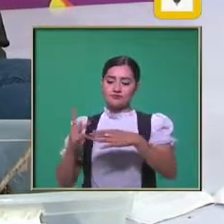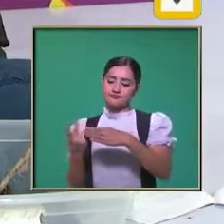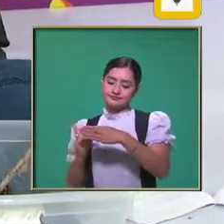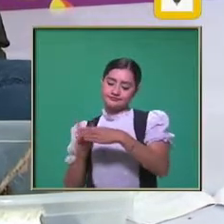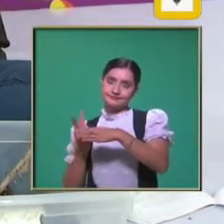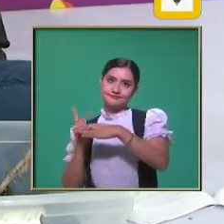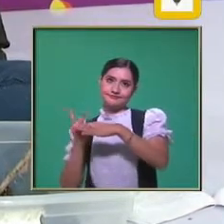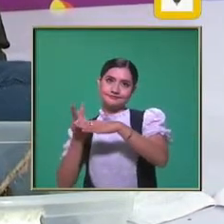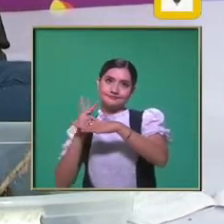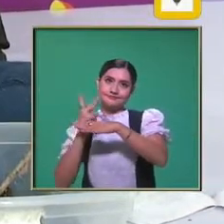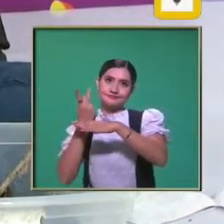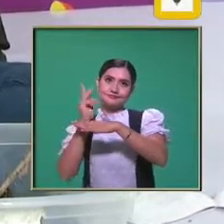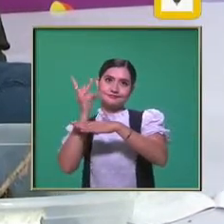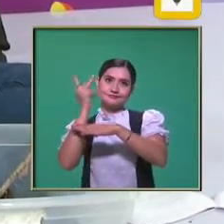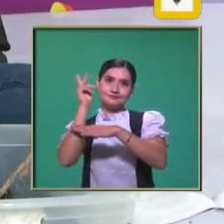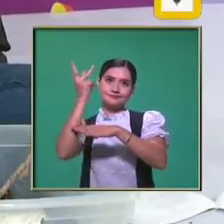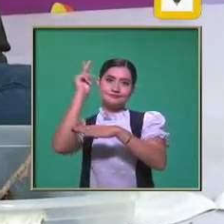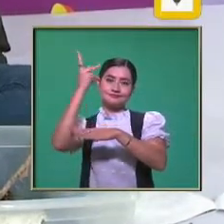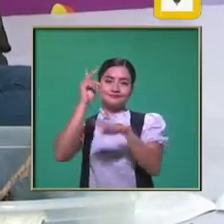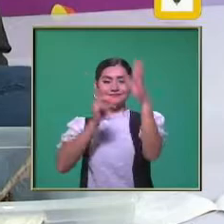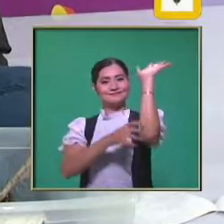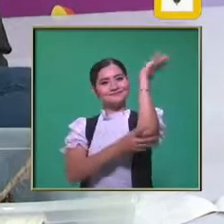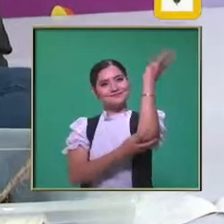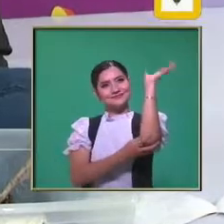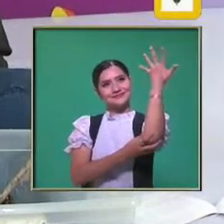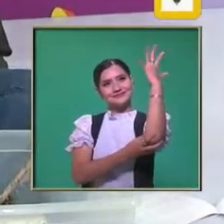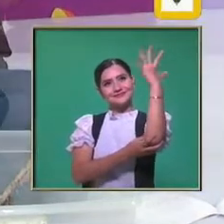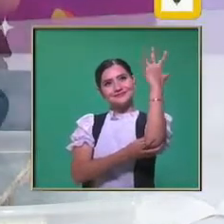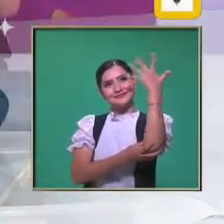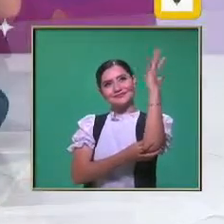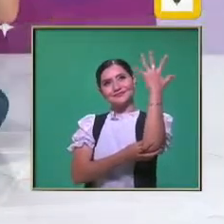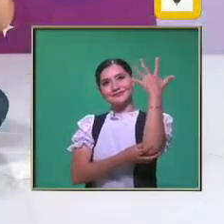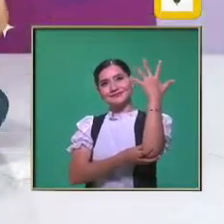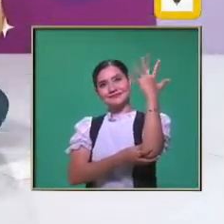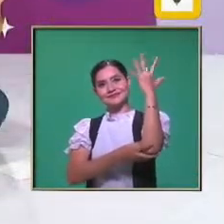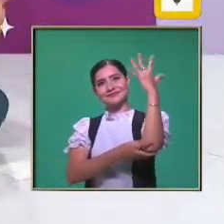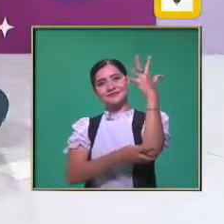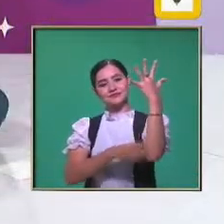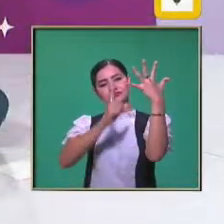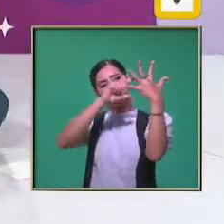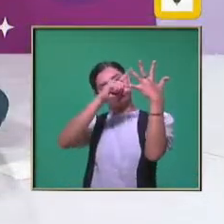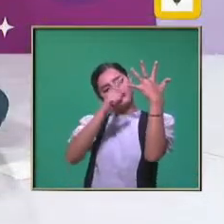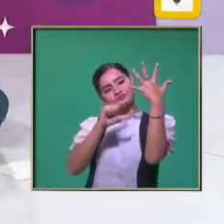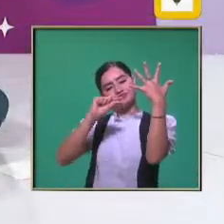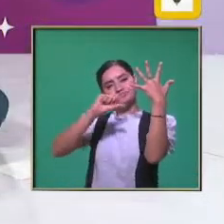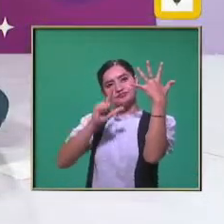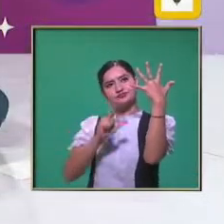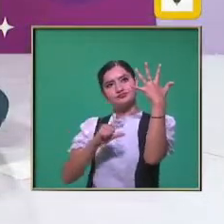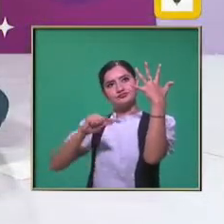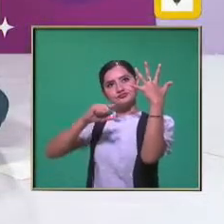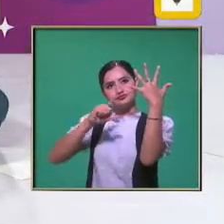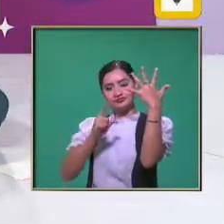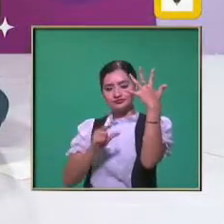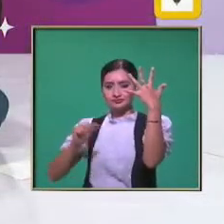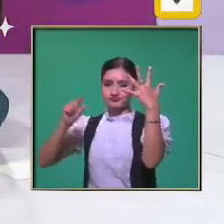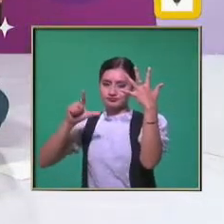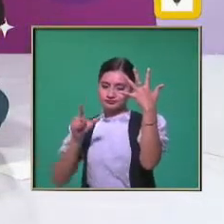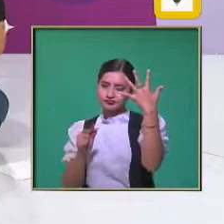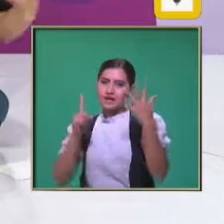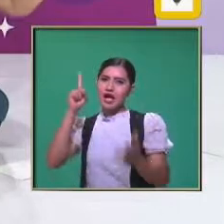y el árbol, caen las hojas sobre el